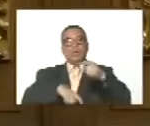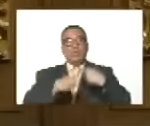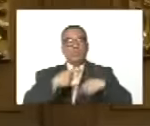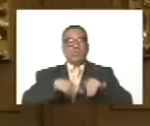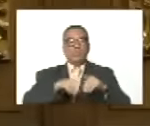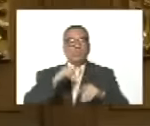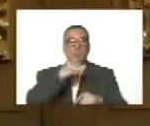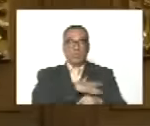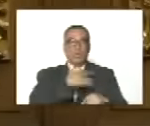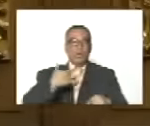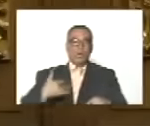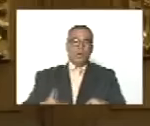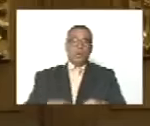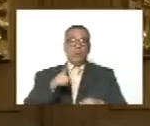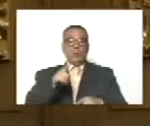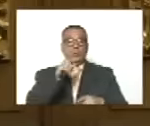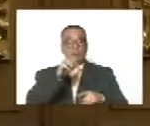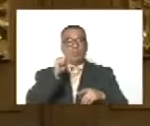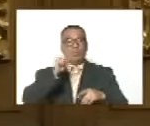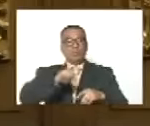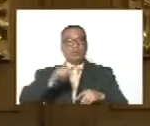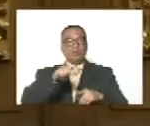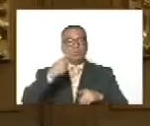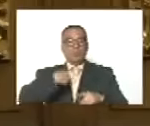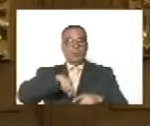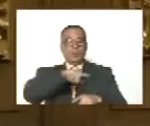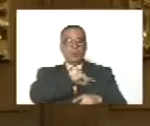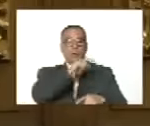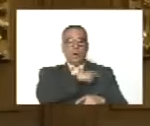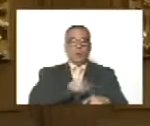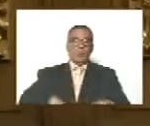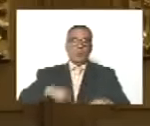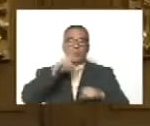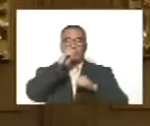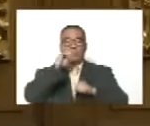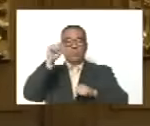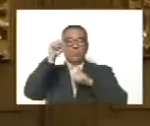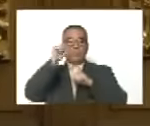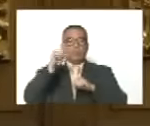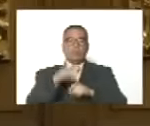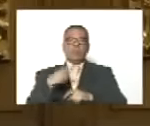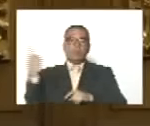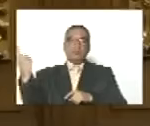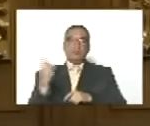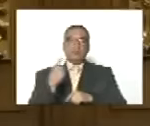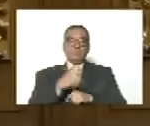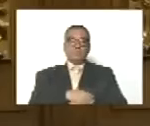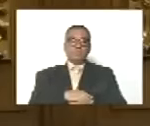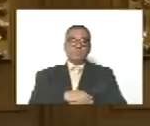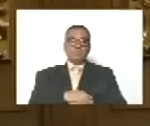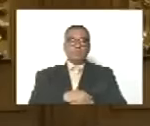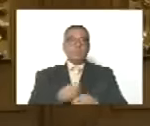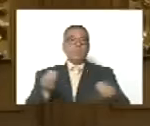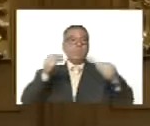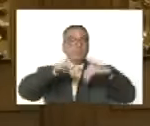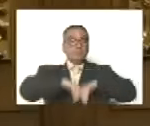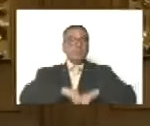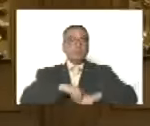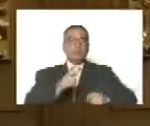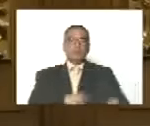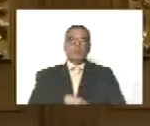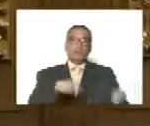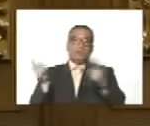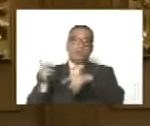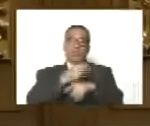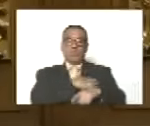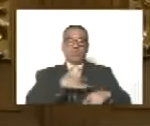continente asiático. Y tal es así que nuestro presidente Nicolás Maduro trajo consigo un convenio de exportación a